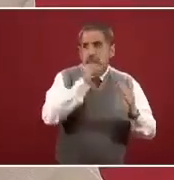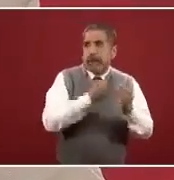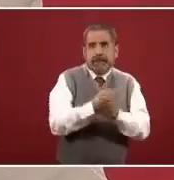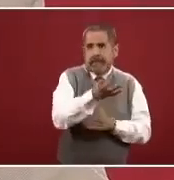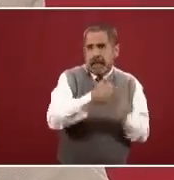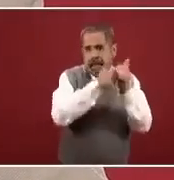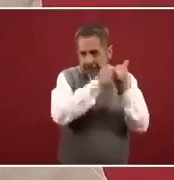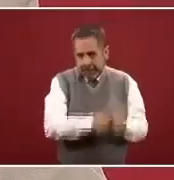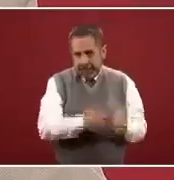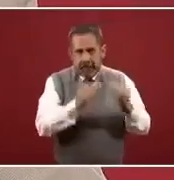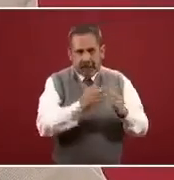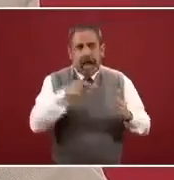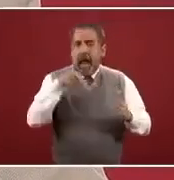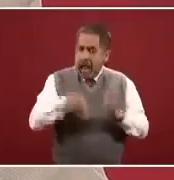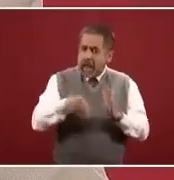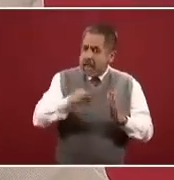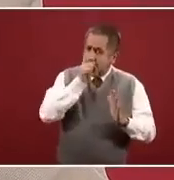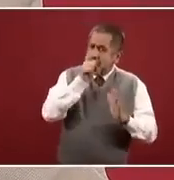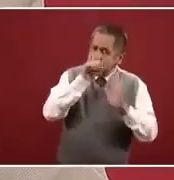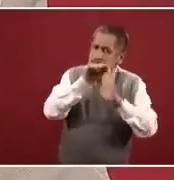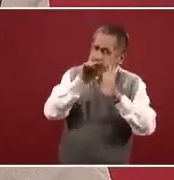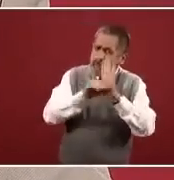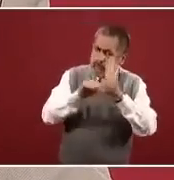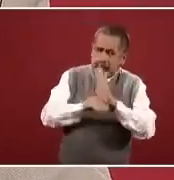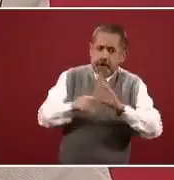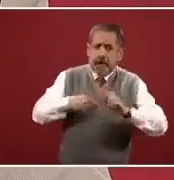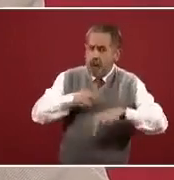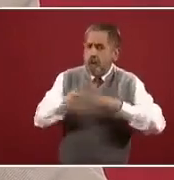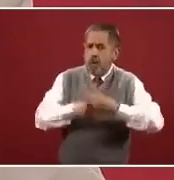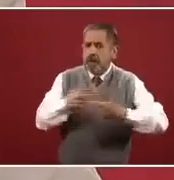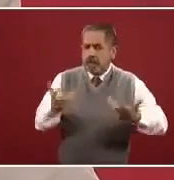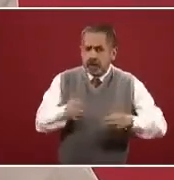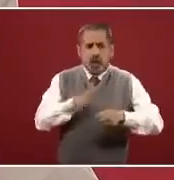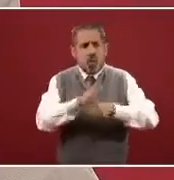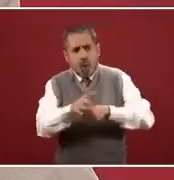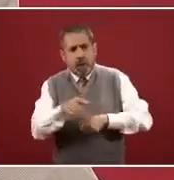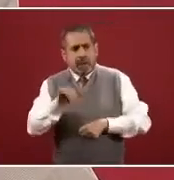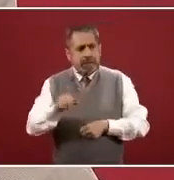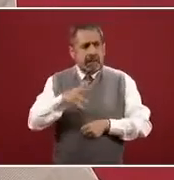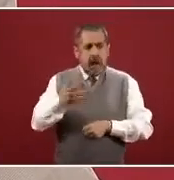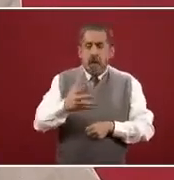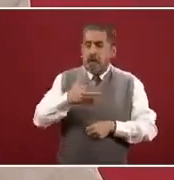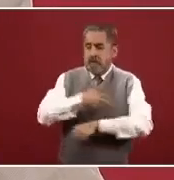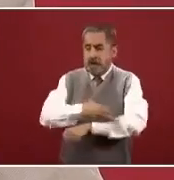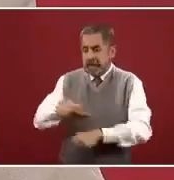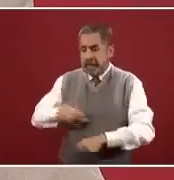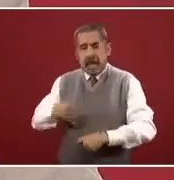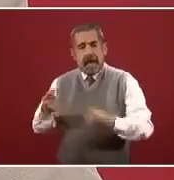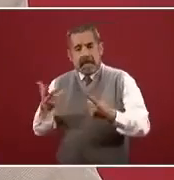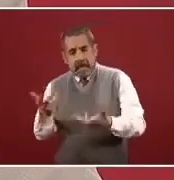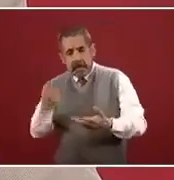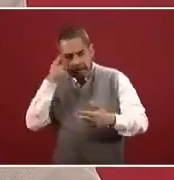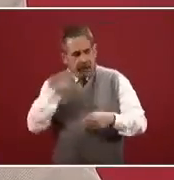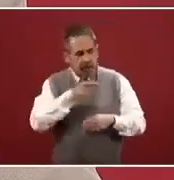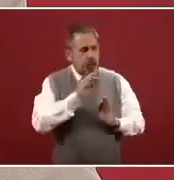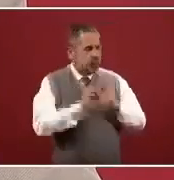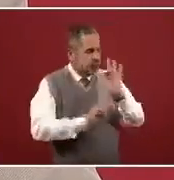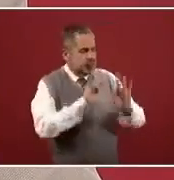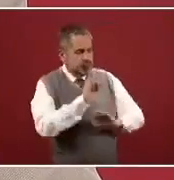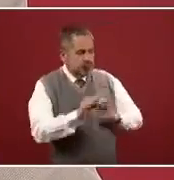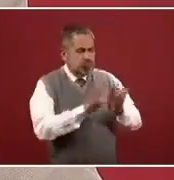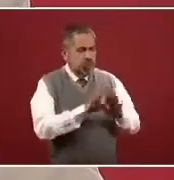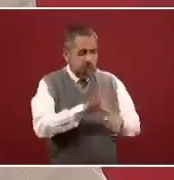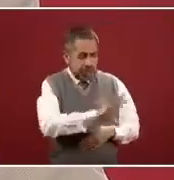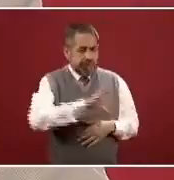el lineamiento vienen identificadas las acciones de qué es lo que puede hacer la familia para prevenir el